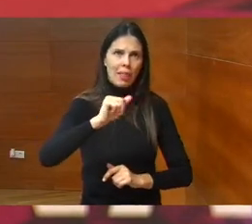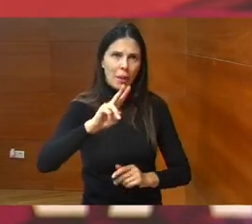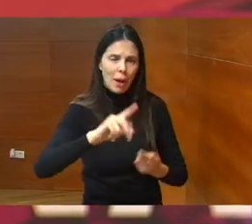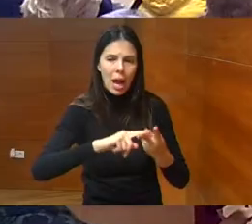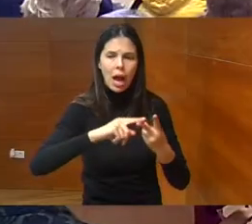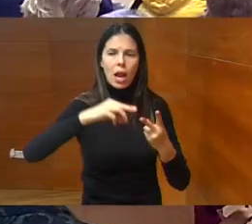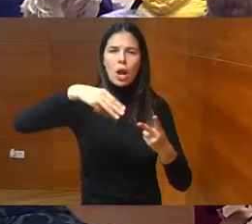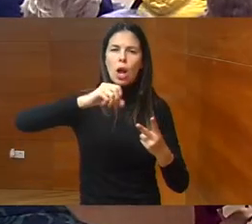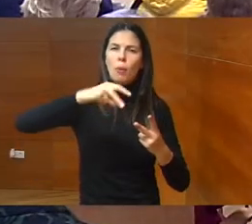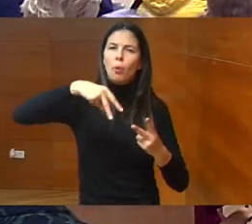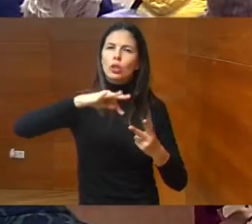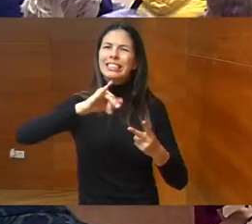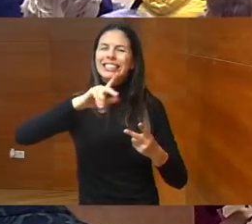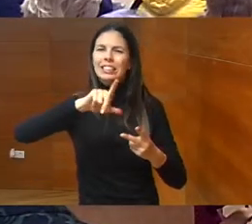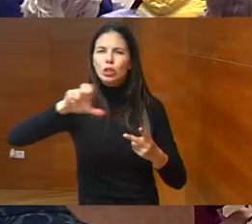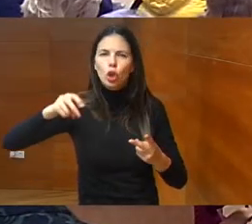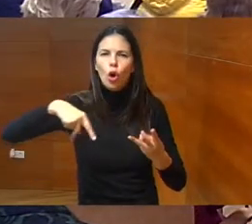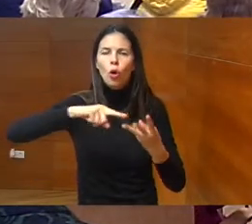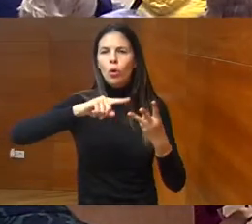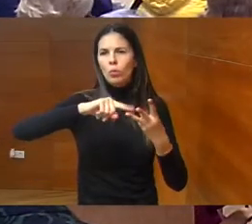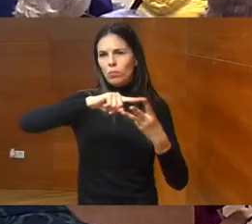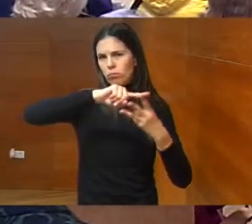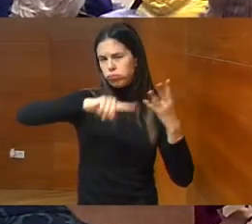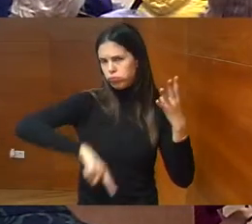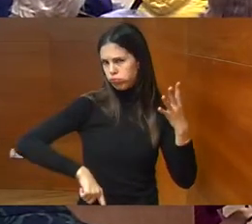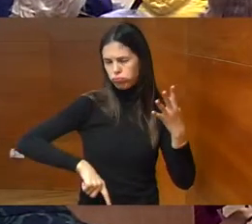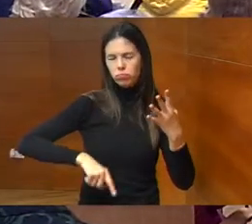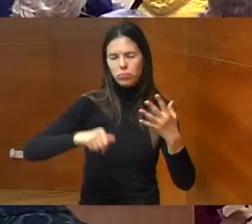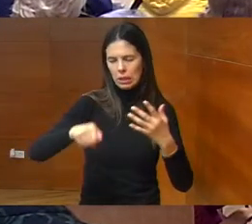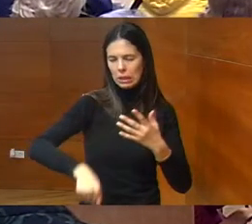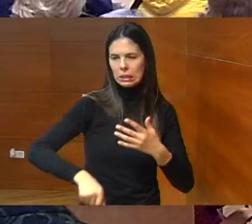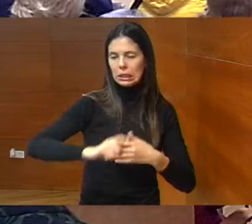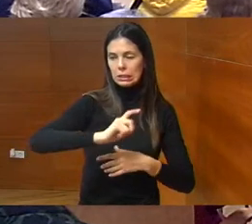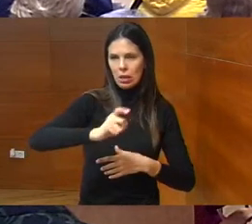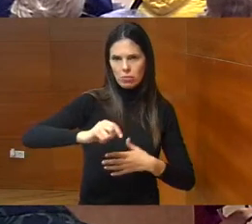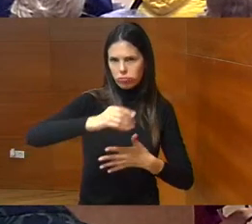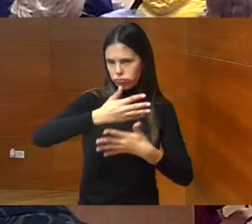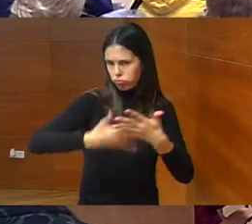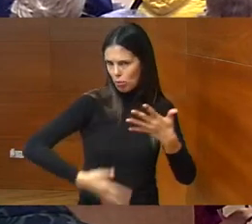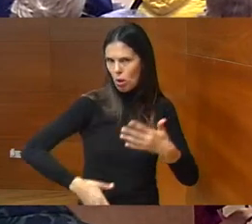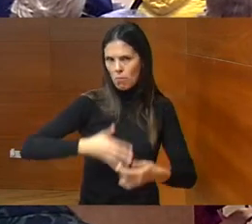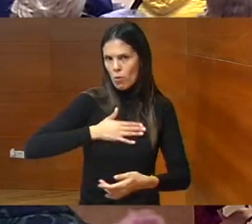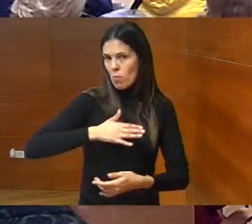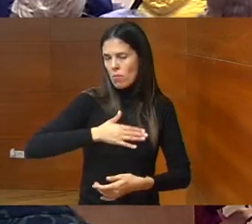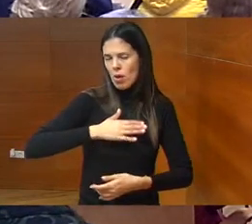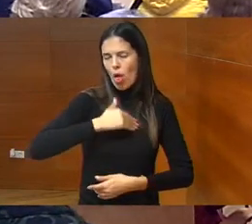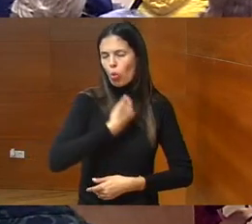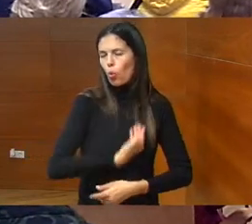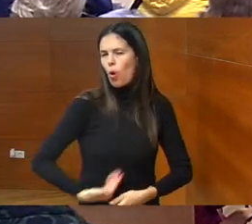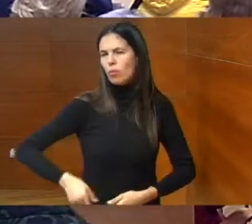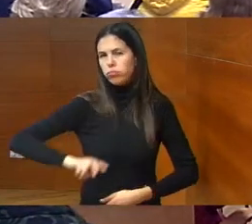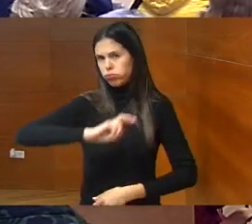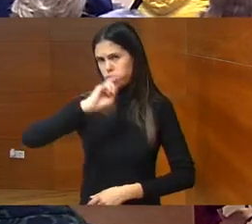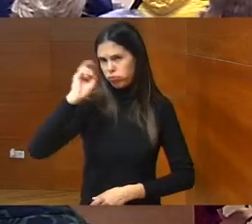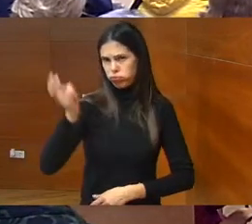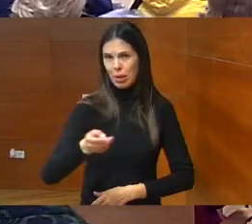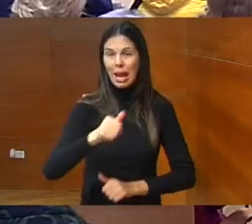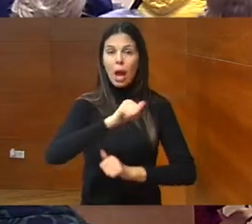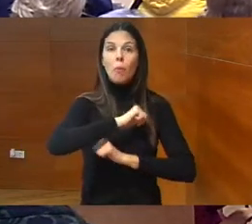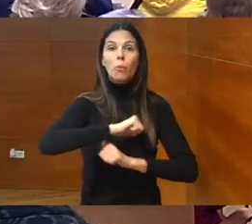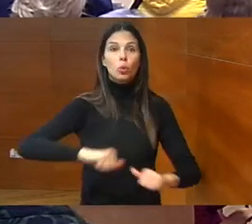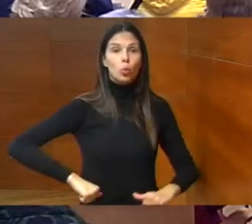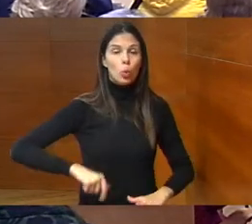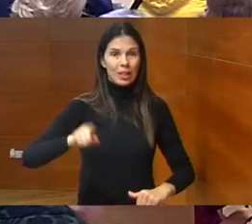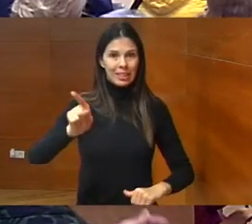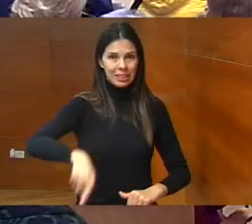Carvajal y glosario señor de sus edición de Coto de Faro entre otras posesiones en Portugal era señor